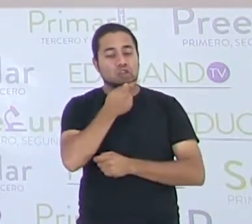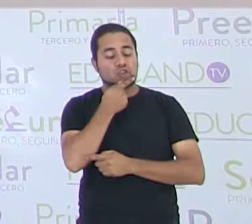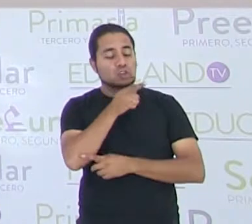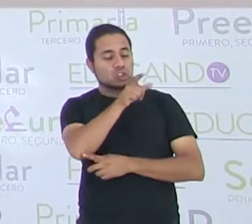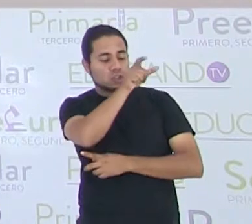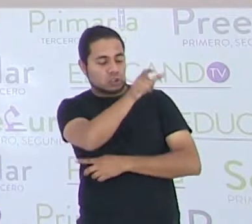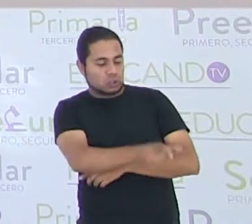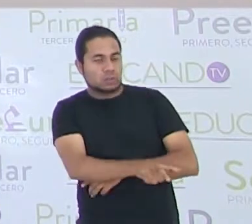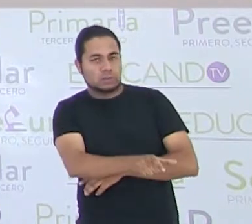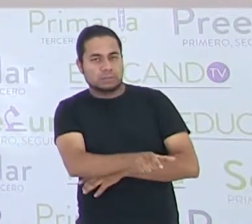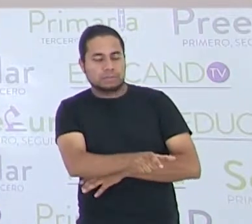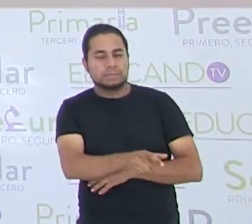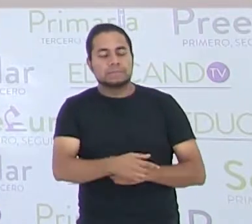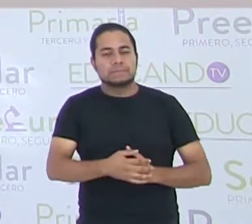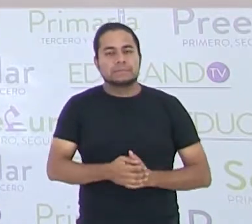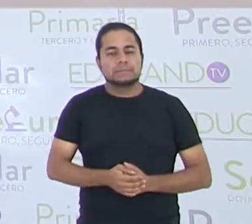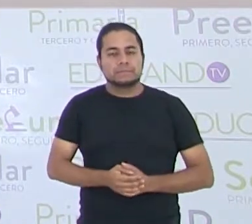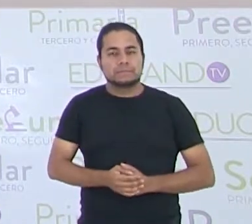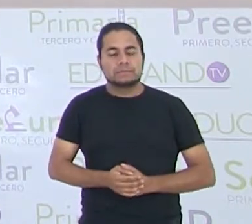un niño